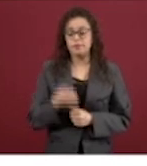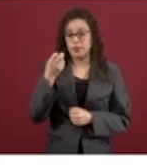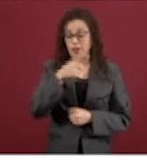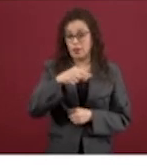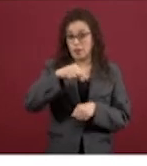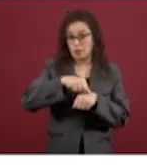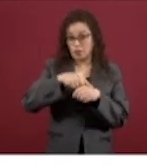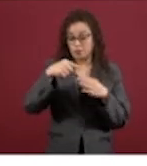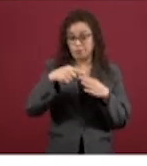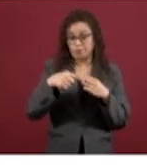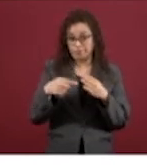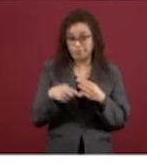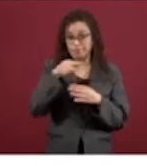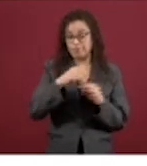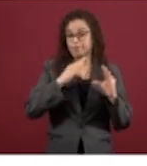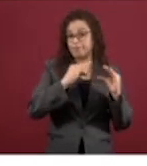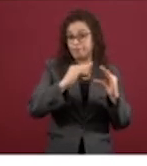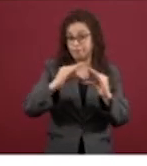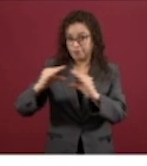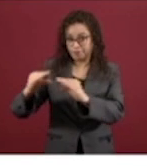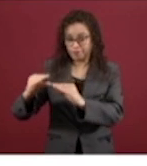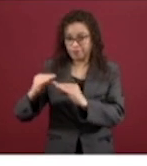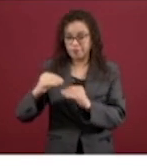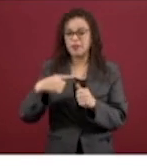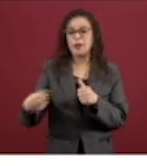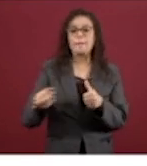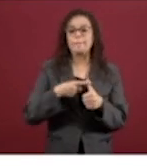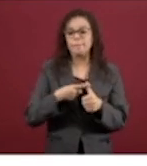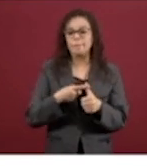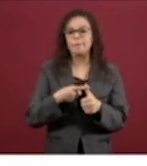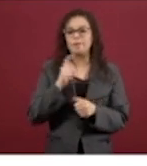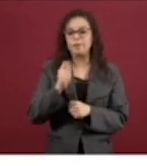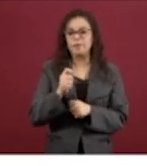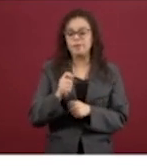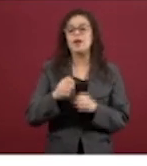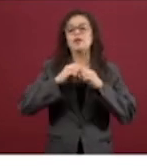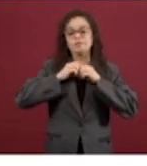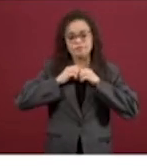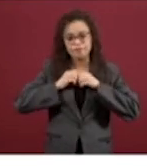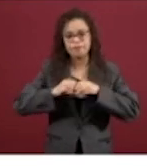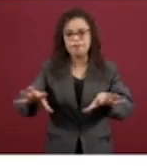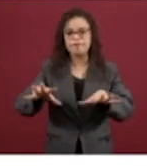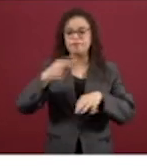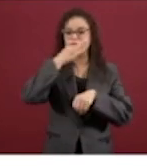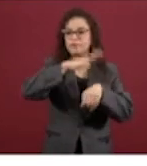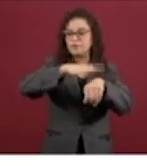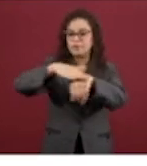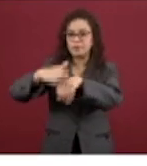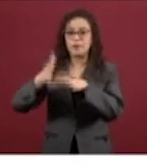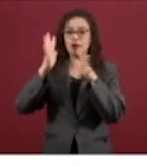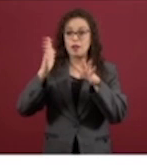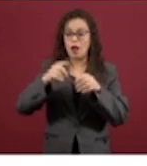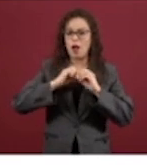a capacitar. Pero primero vamos a lanzar esta convocatoria. Esta ya la lanzó el IMSS, el ISSSTE y el